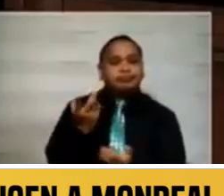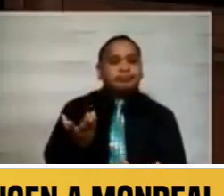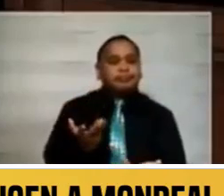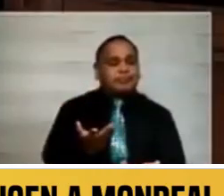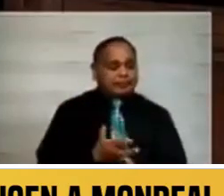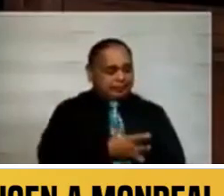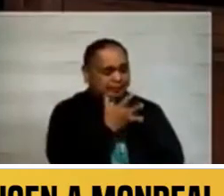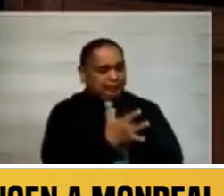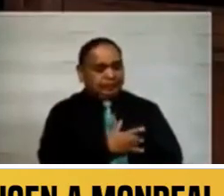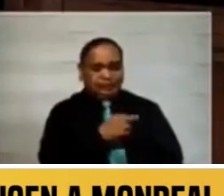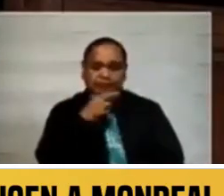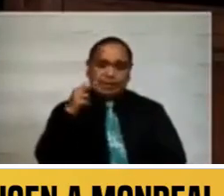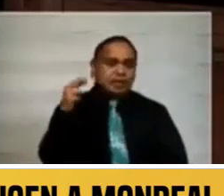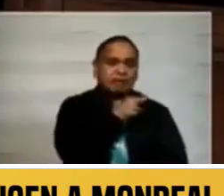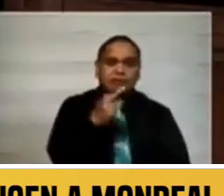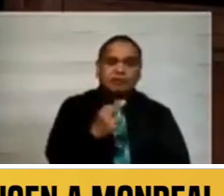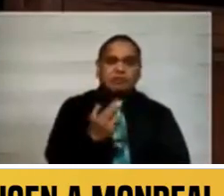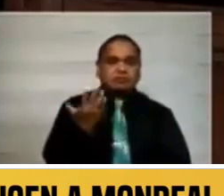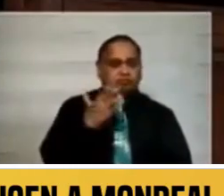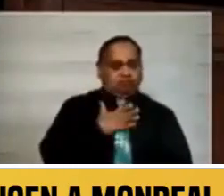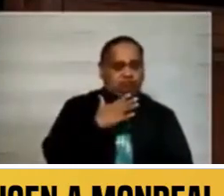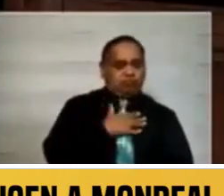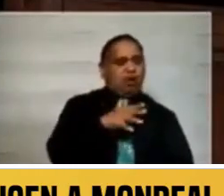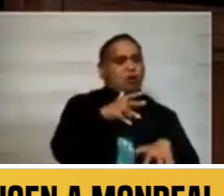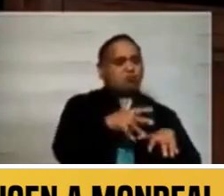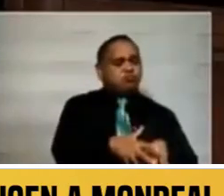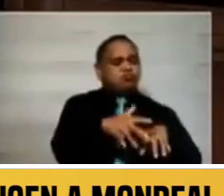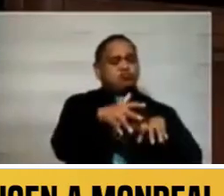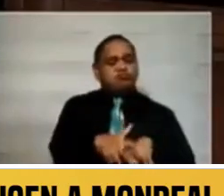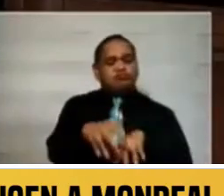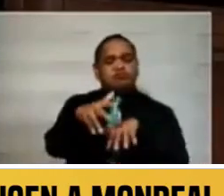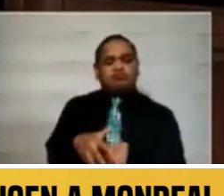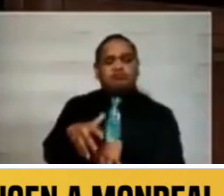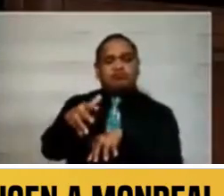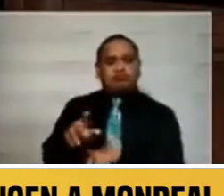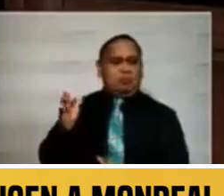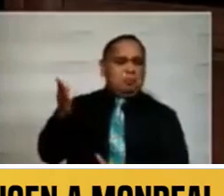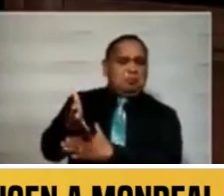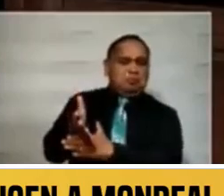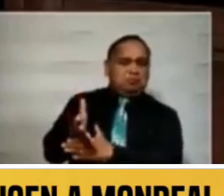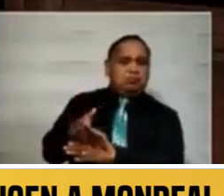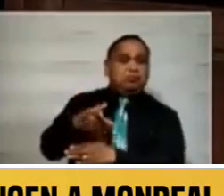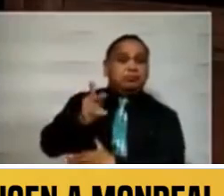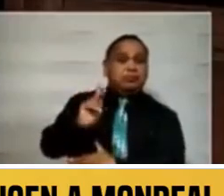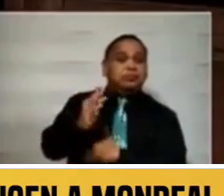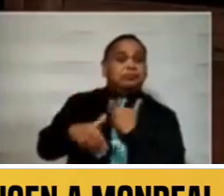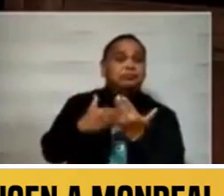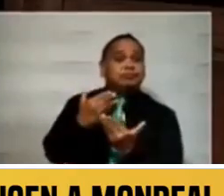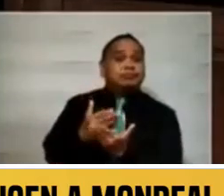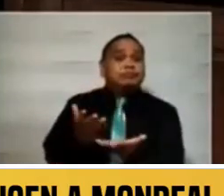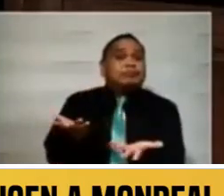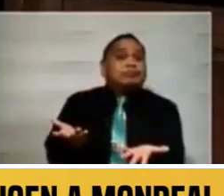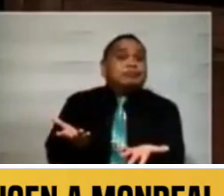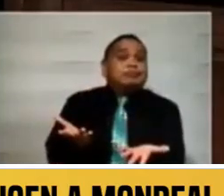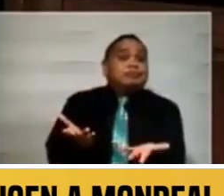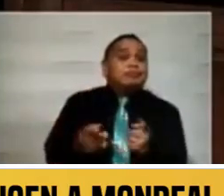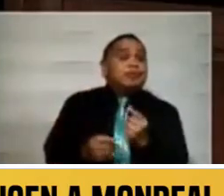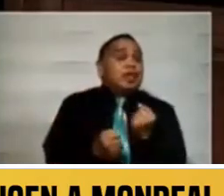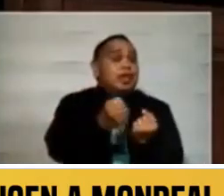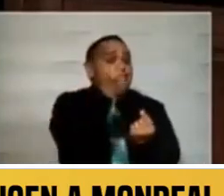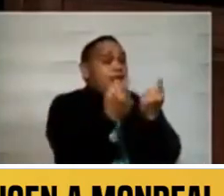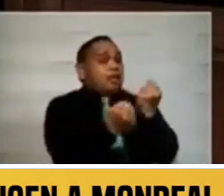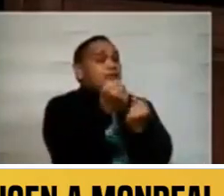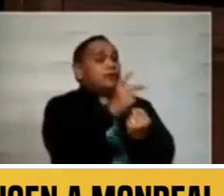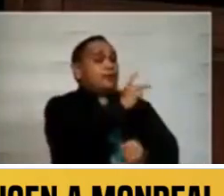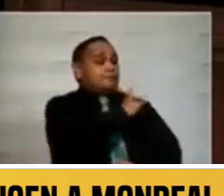de lugar entonces que voy a la marcha que no voy a la marcha Pero entonces Haz de cuenta les digo se va a coquetear con cada uno de los otros